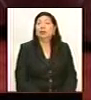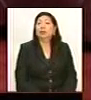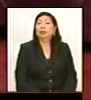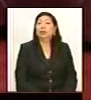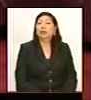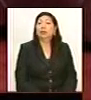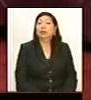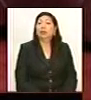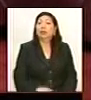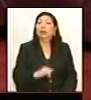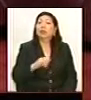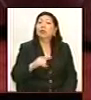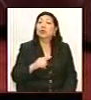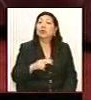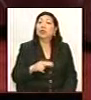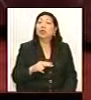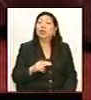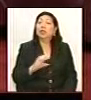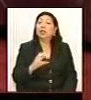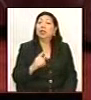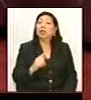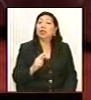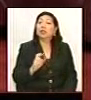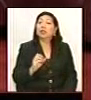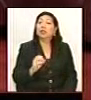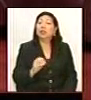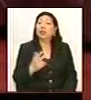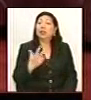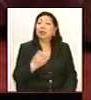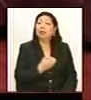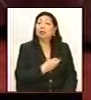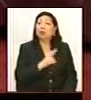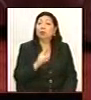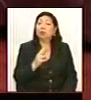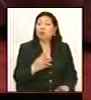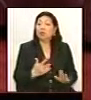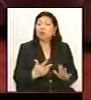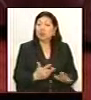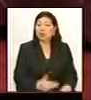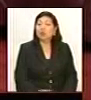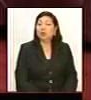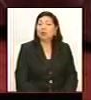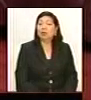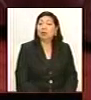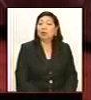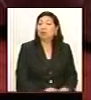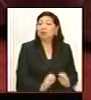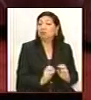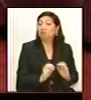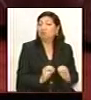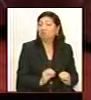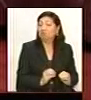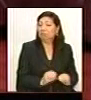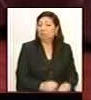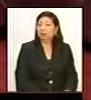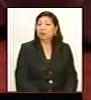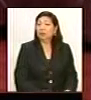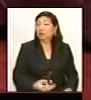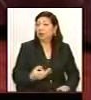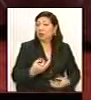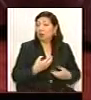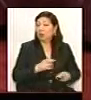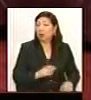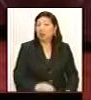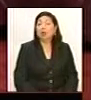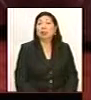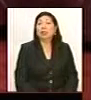el señor Johnny Silvera Calisto, el 3 de mayo de 2018, designándole al contador público